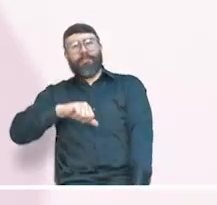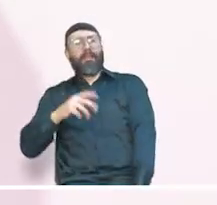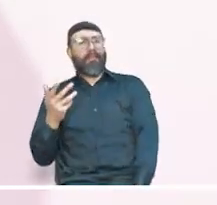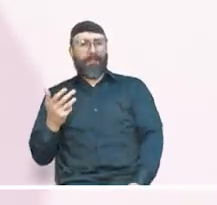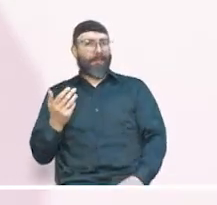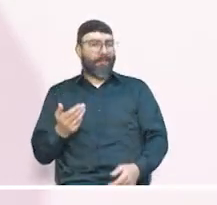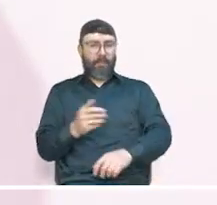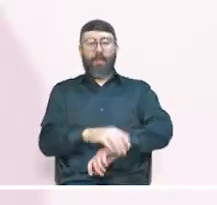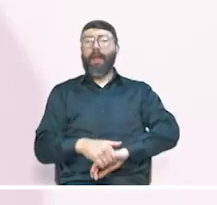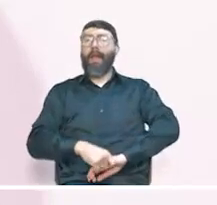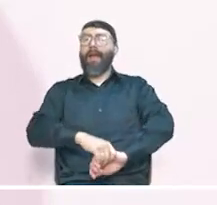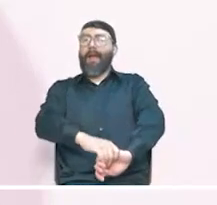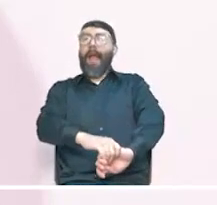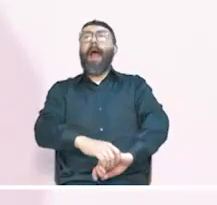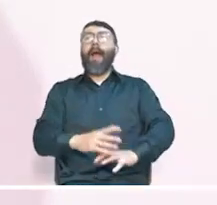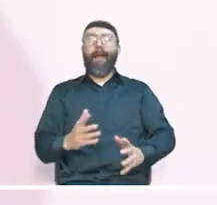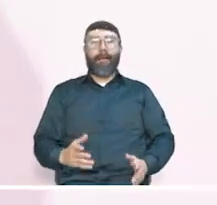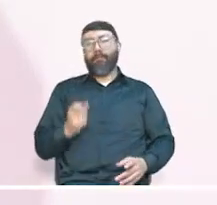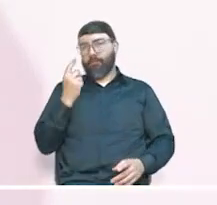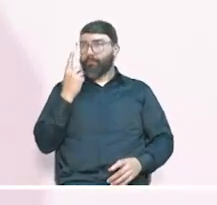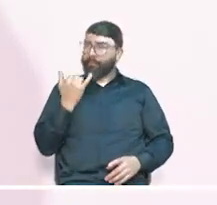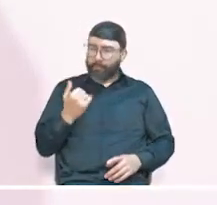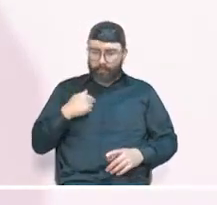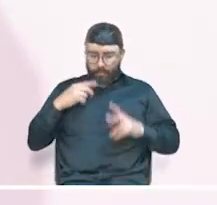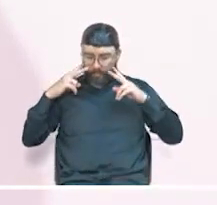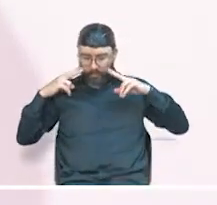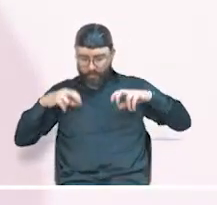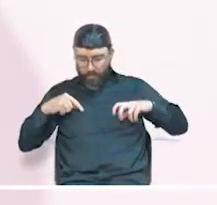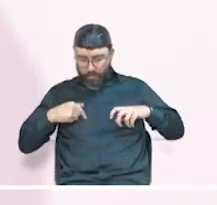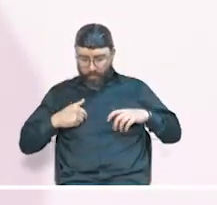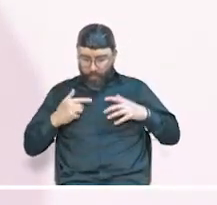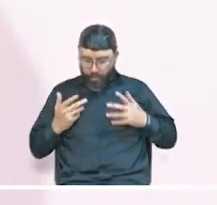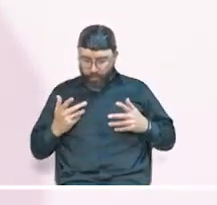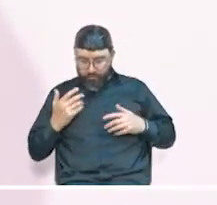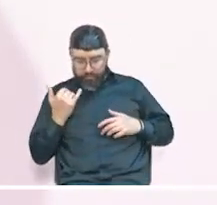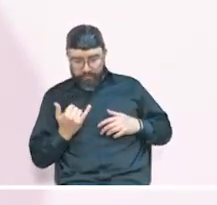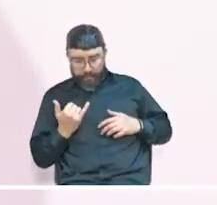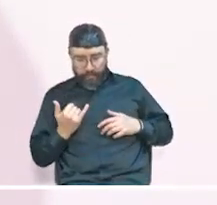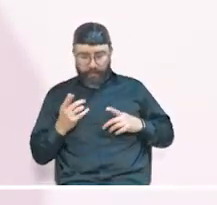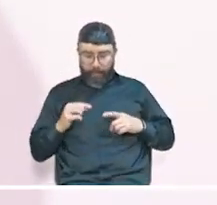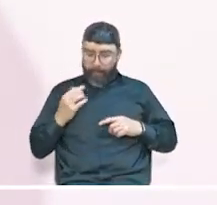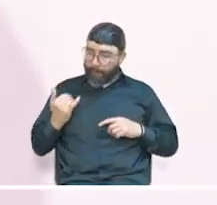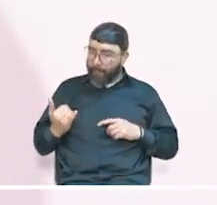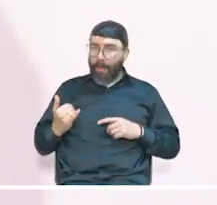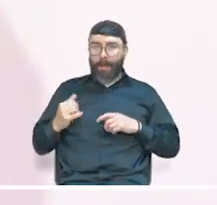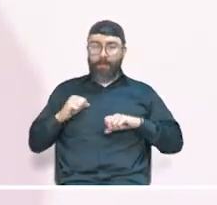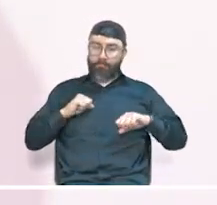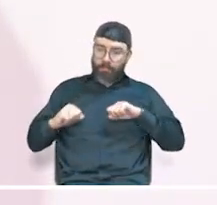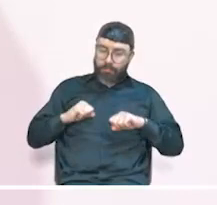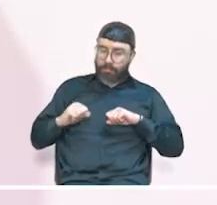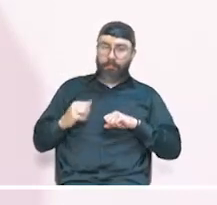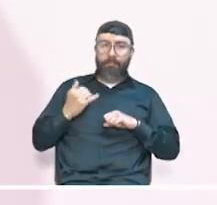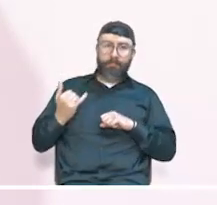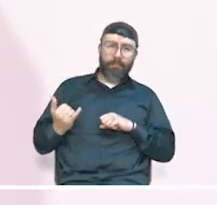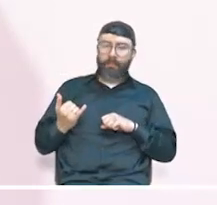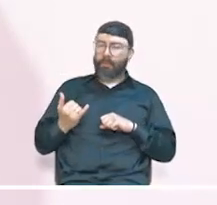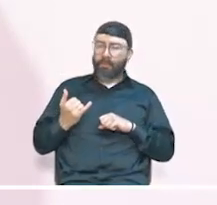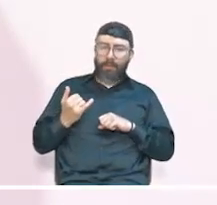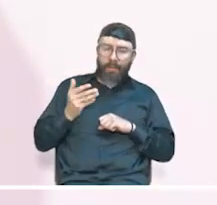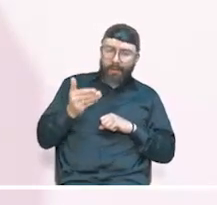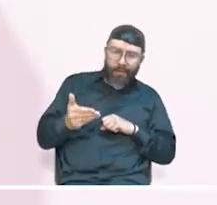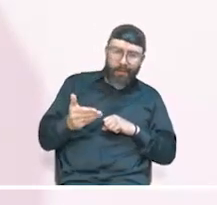adecuada, entonces mirar muy bien la técnica de cómo lo hago. El calentamiento hace referencia más a movimientos de pronto de pequeña